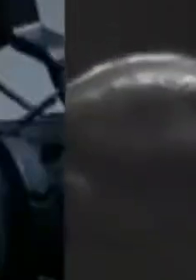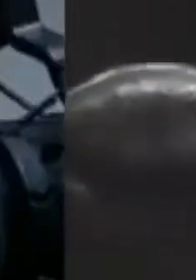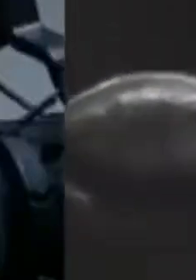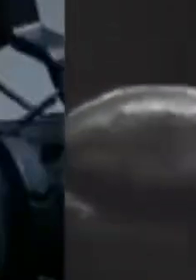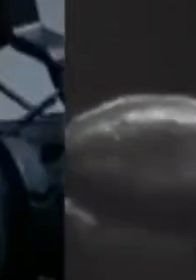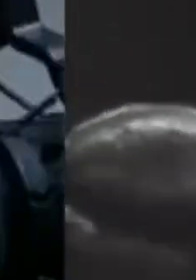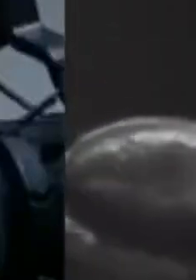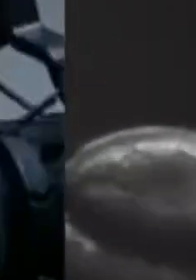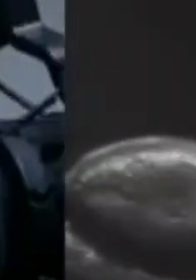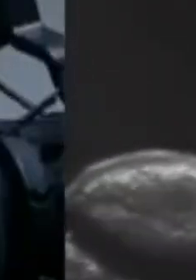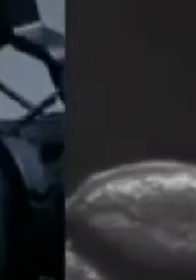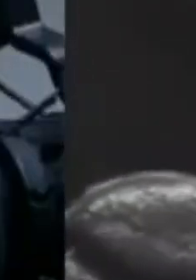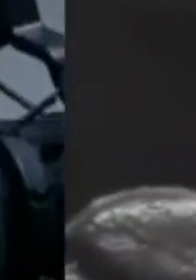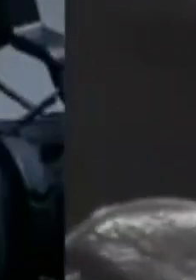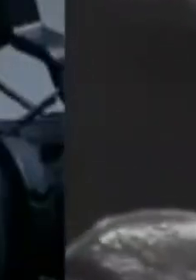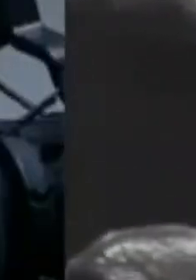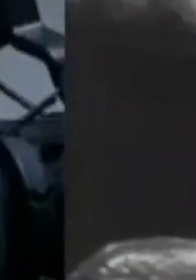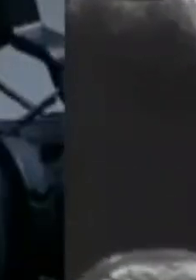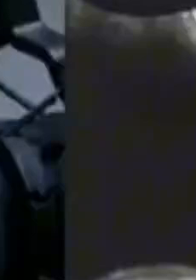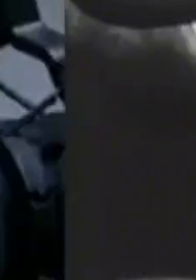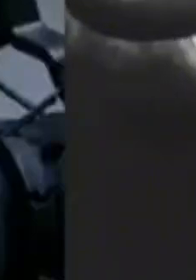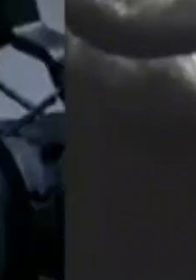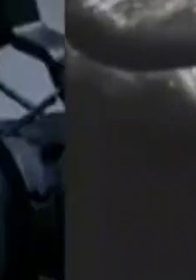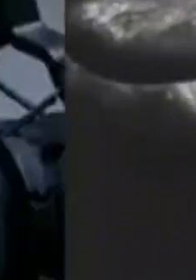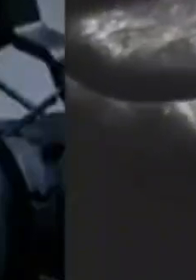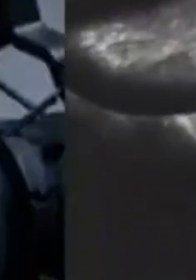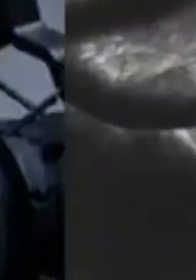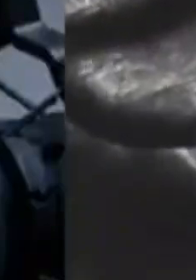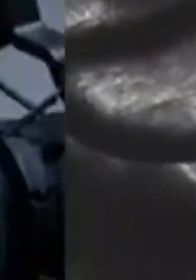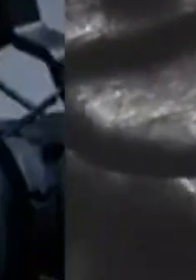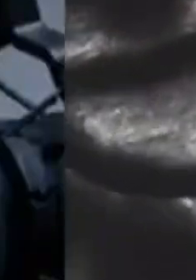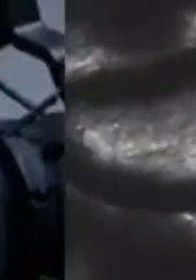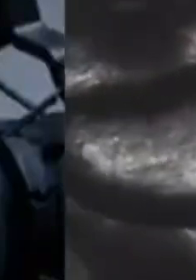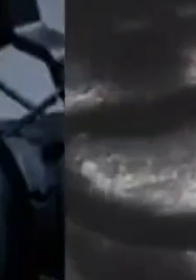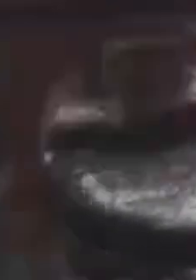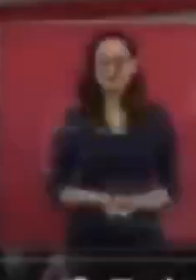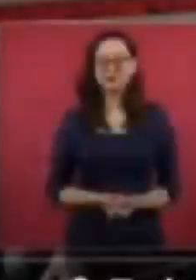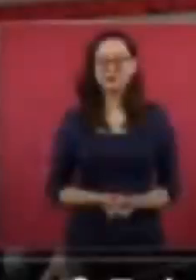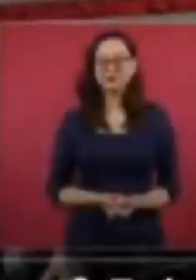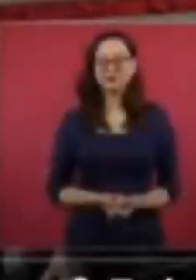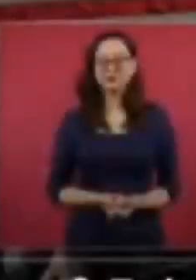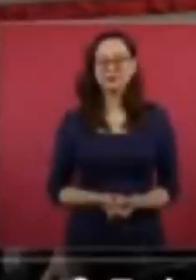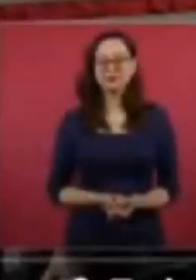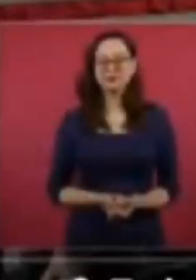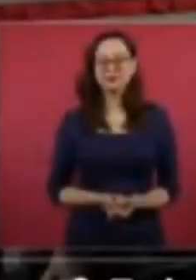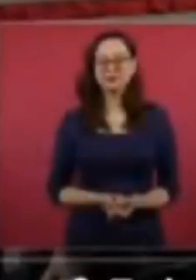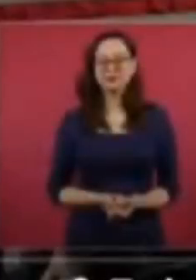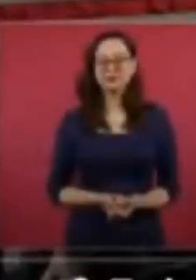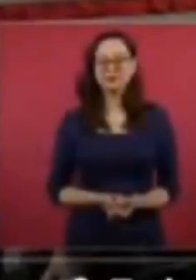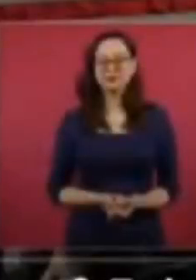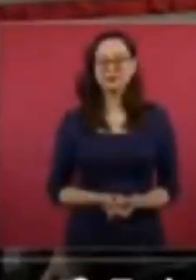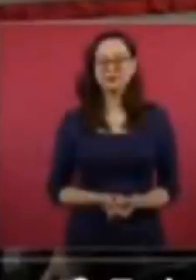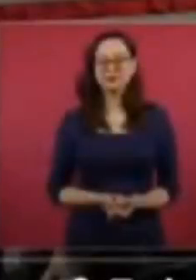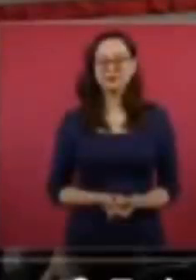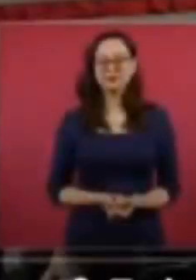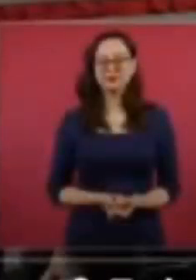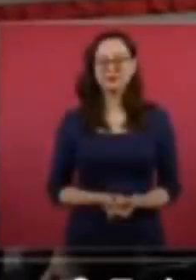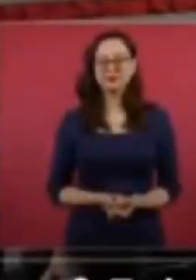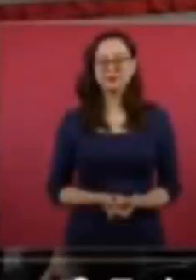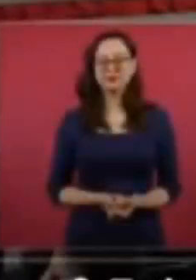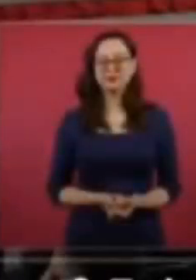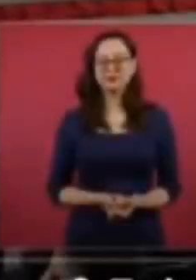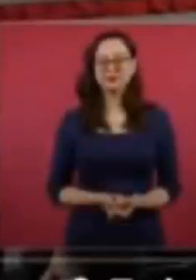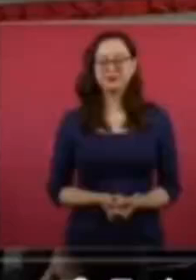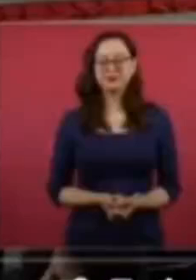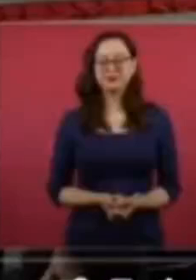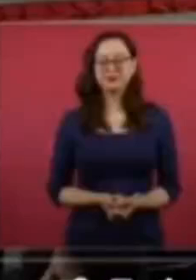cosas. Uno, cumplen 88 años el Poli, y aparte de eso, la primera generación de ingeniería ferroviaria está con el presidente de la República